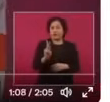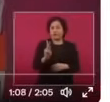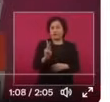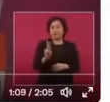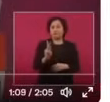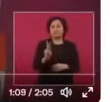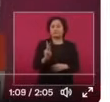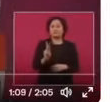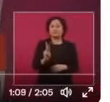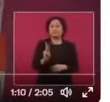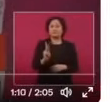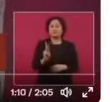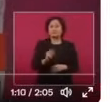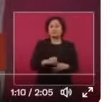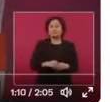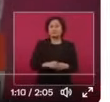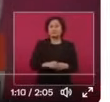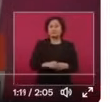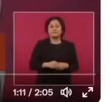cuando